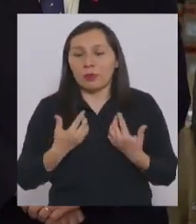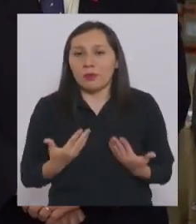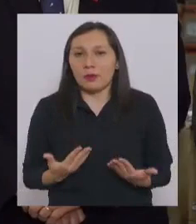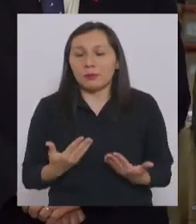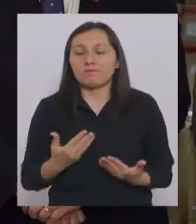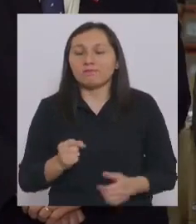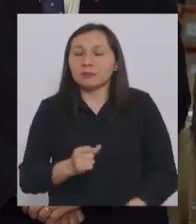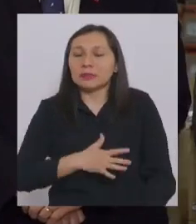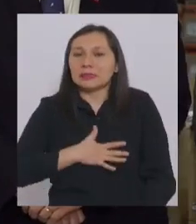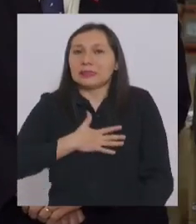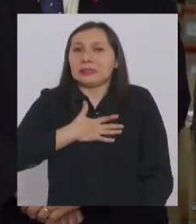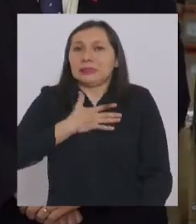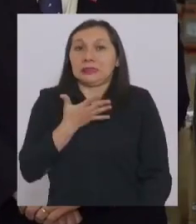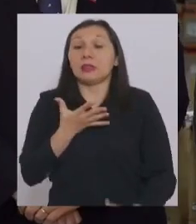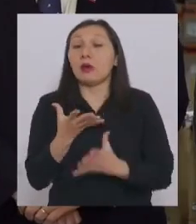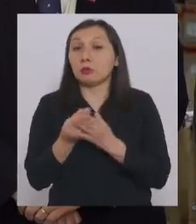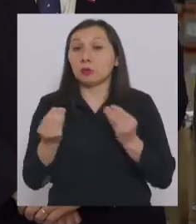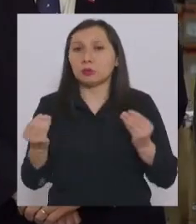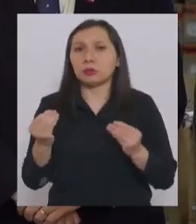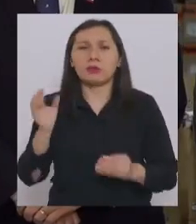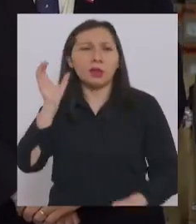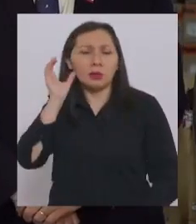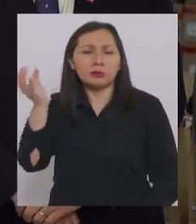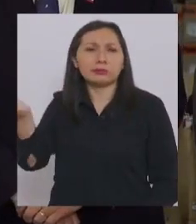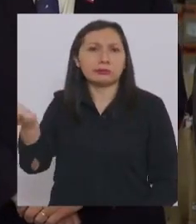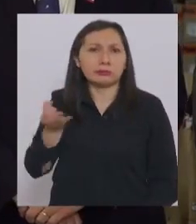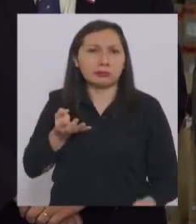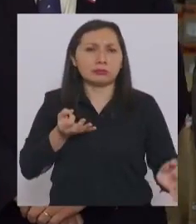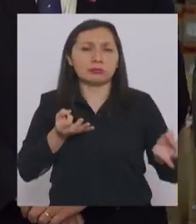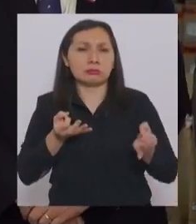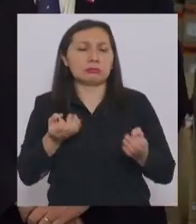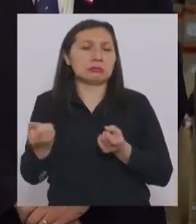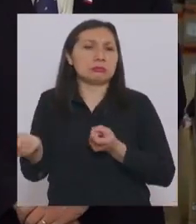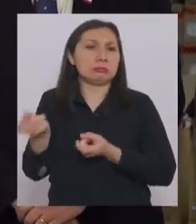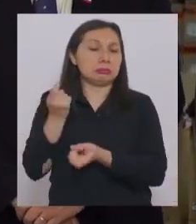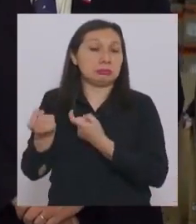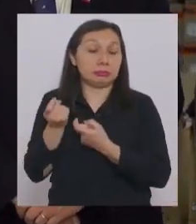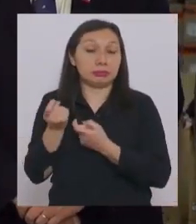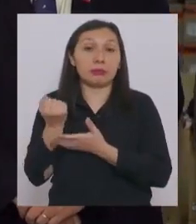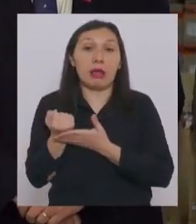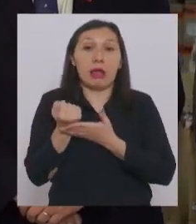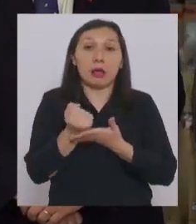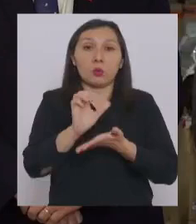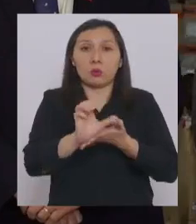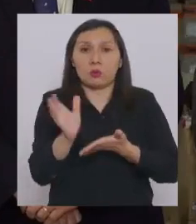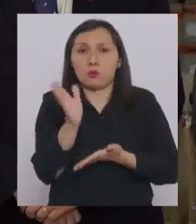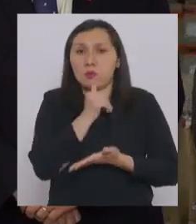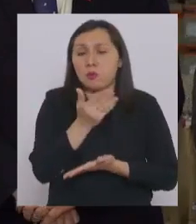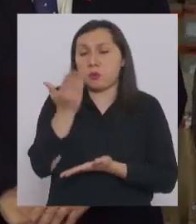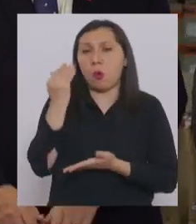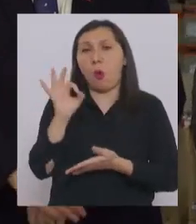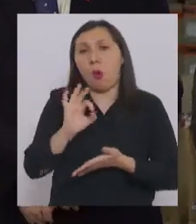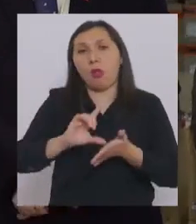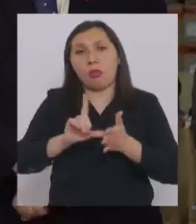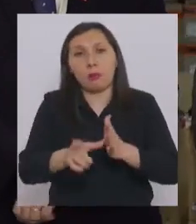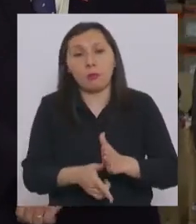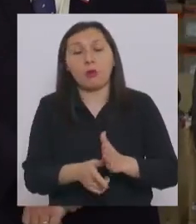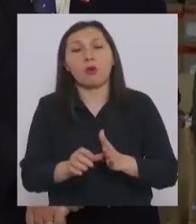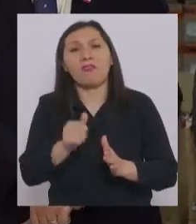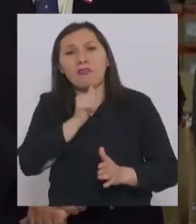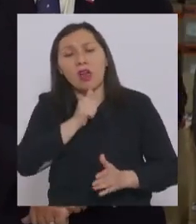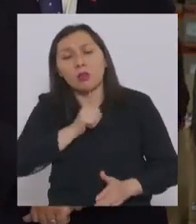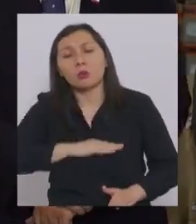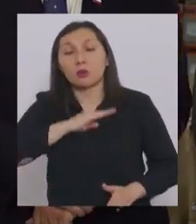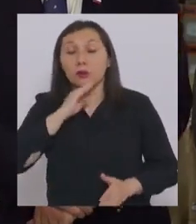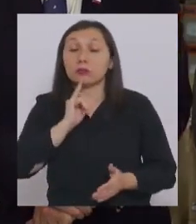un sentimiento. Muchas veces escuchamos fuertes críticas porque la ayuda del Estado no estuvo o llegó lenta o era